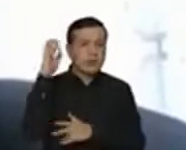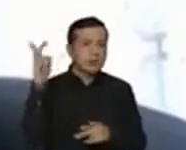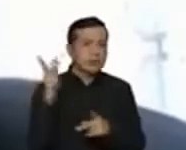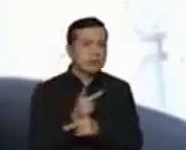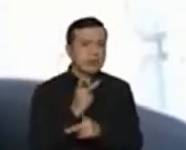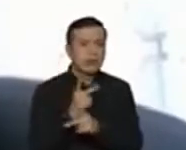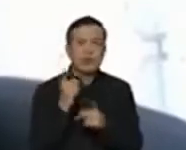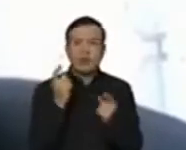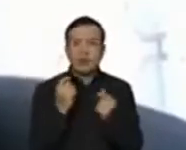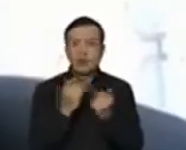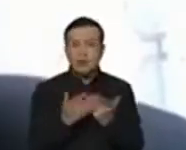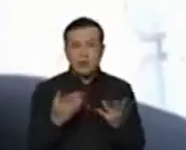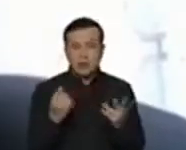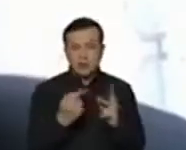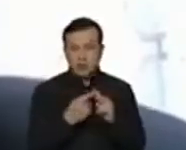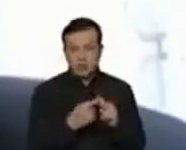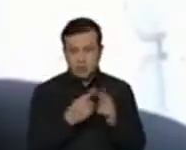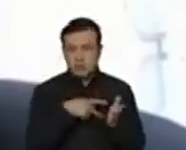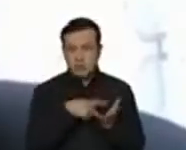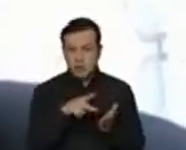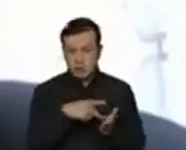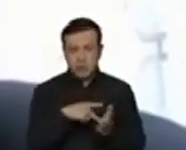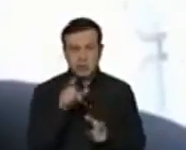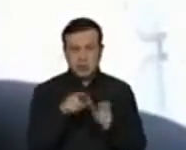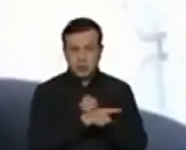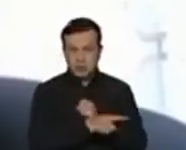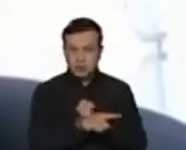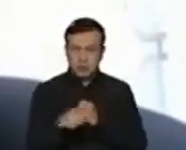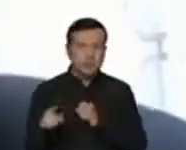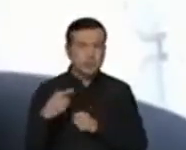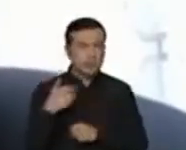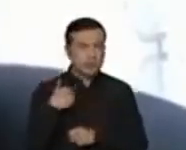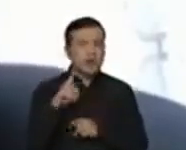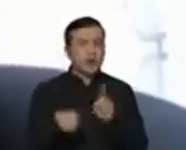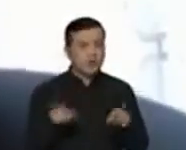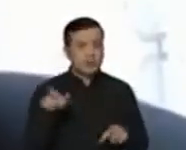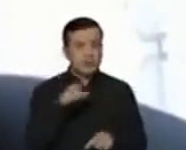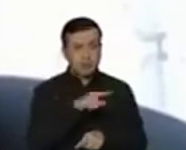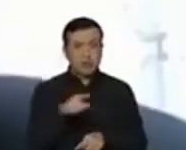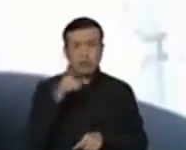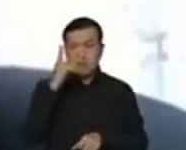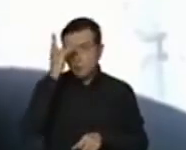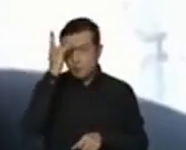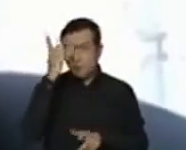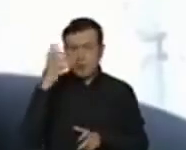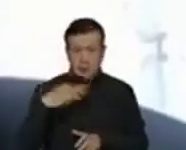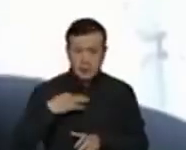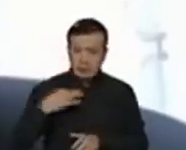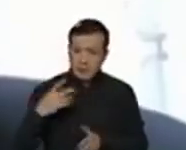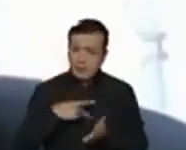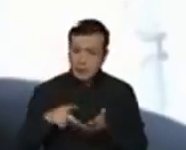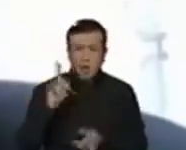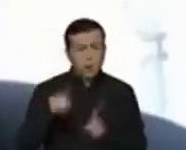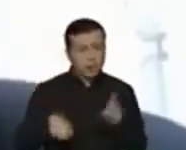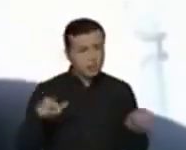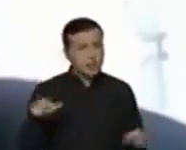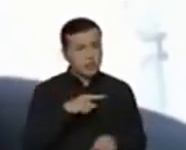dinero, los créditos se van a pagar, los clientes tienen la mejor de las intenciones, o sea, son